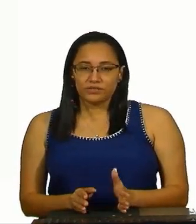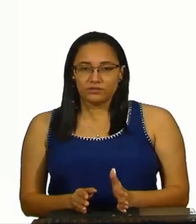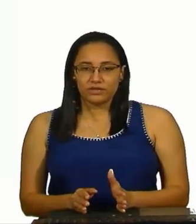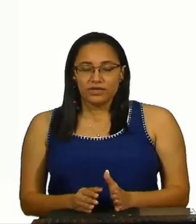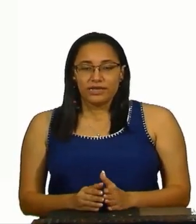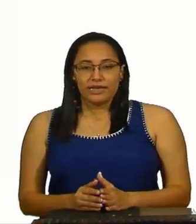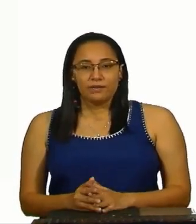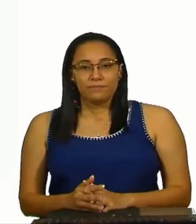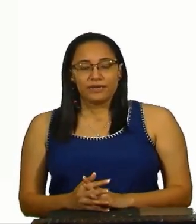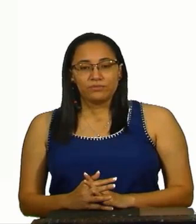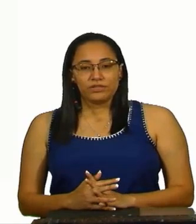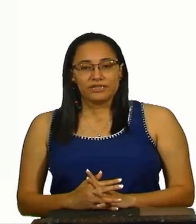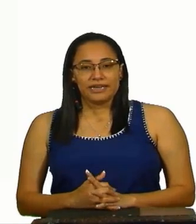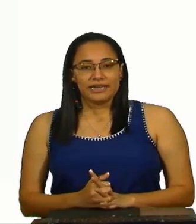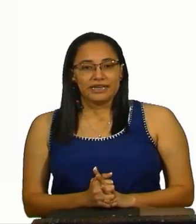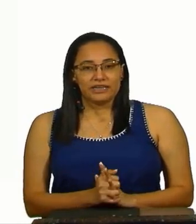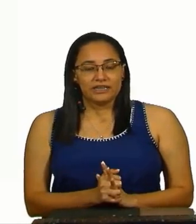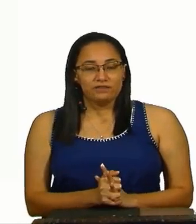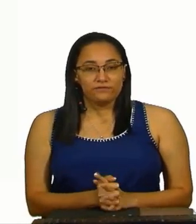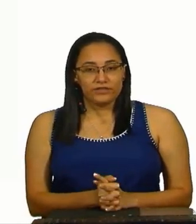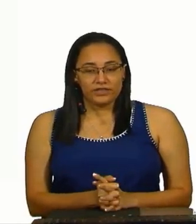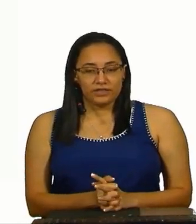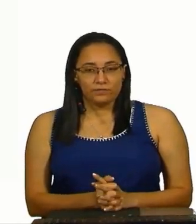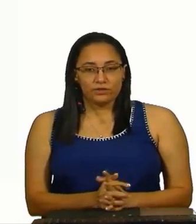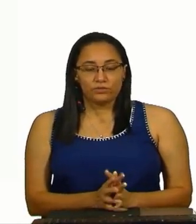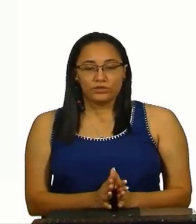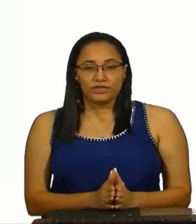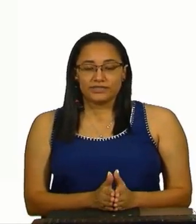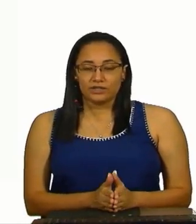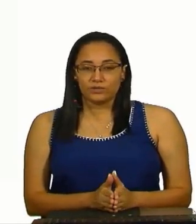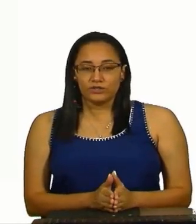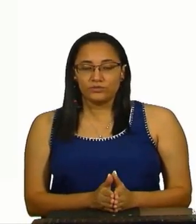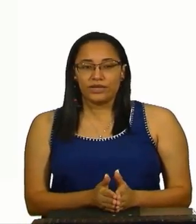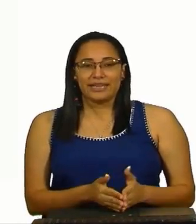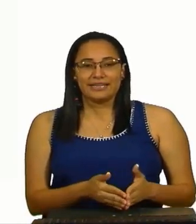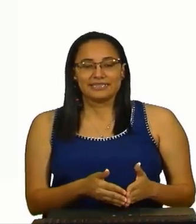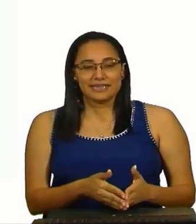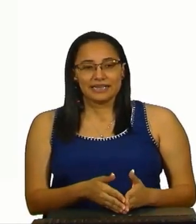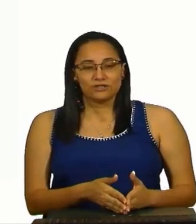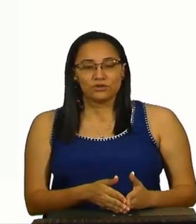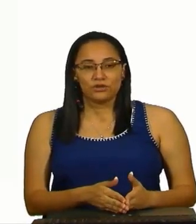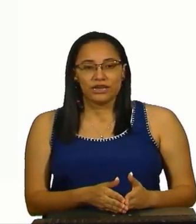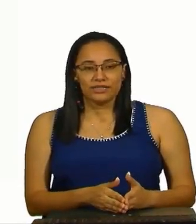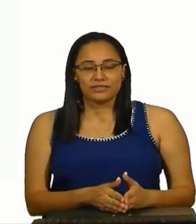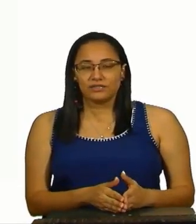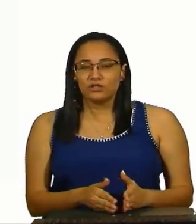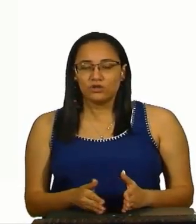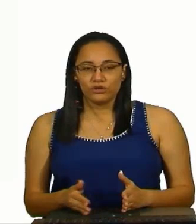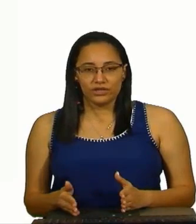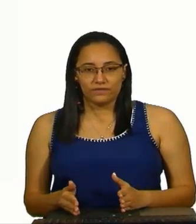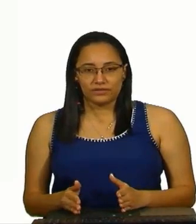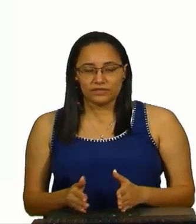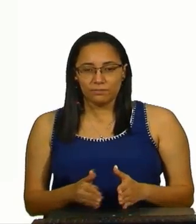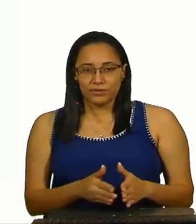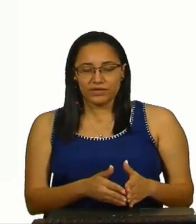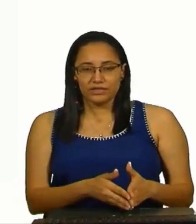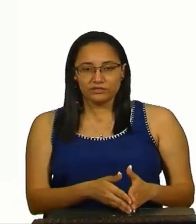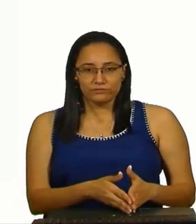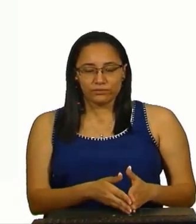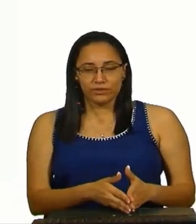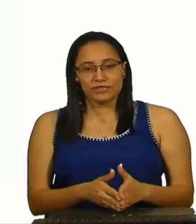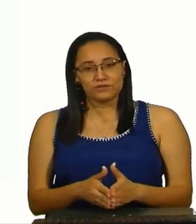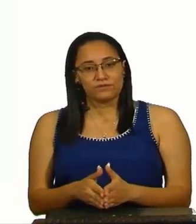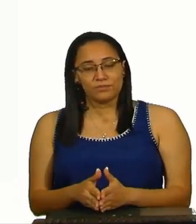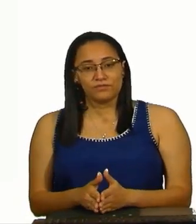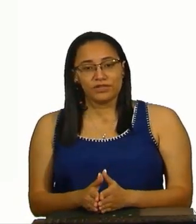o persona, el verbo tenía que ir en el infinitivo utilizando el to. En este caso con let no lleva. Siempre va a ir